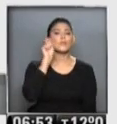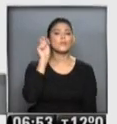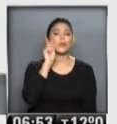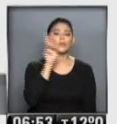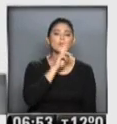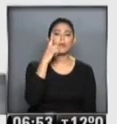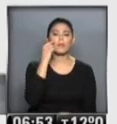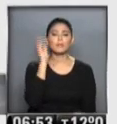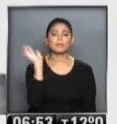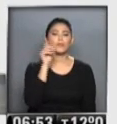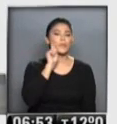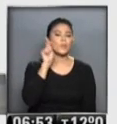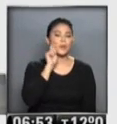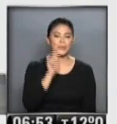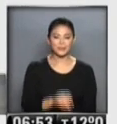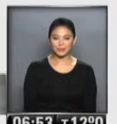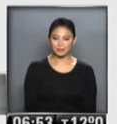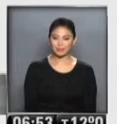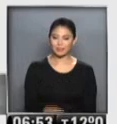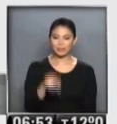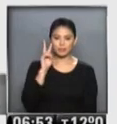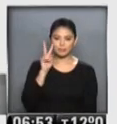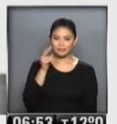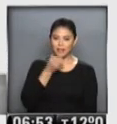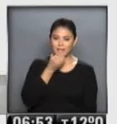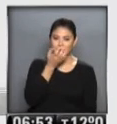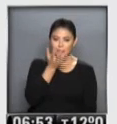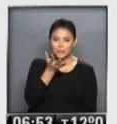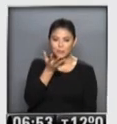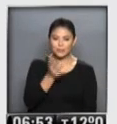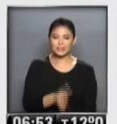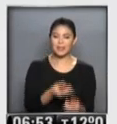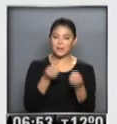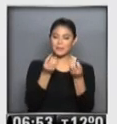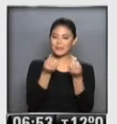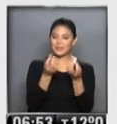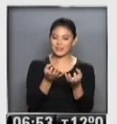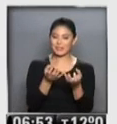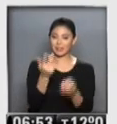Mira qué linda foto que manda Leandra. Hermosa, hermosísima Leandra. ¡Uy, muy bien!